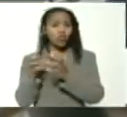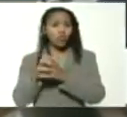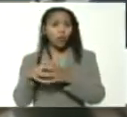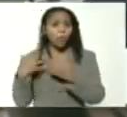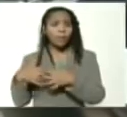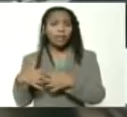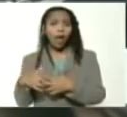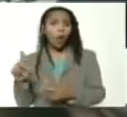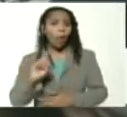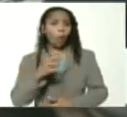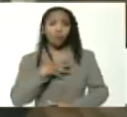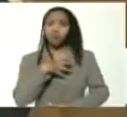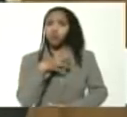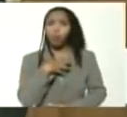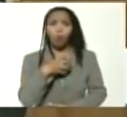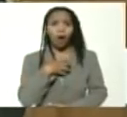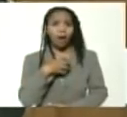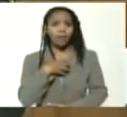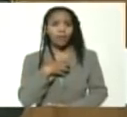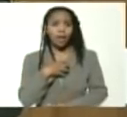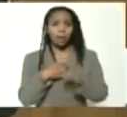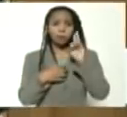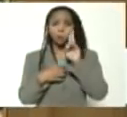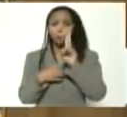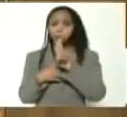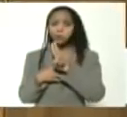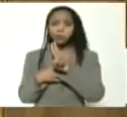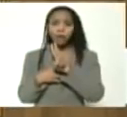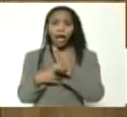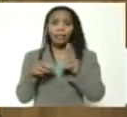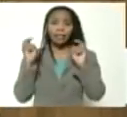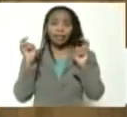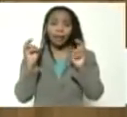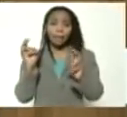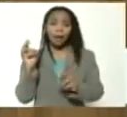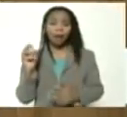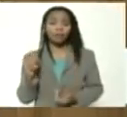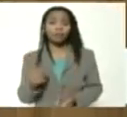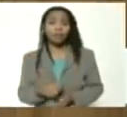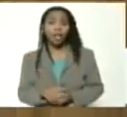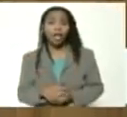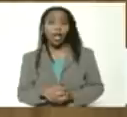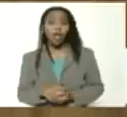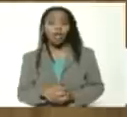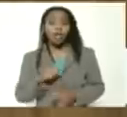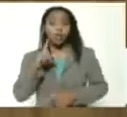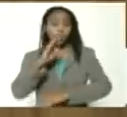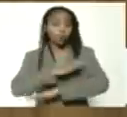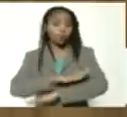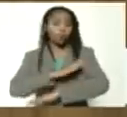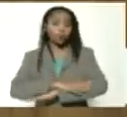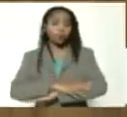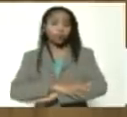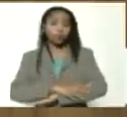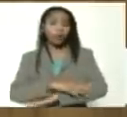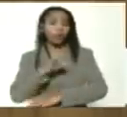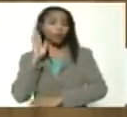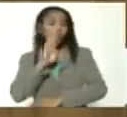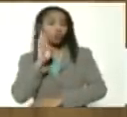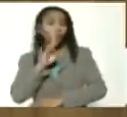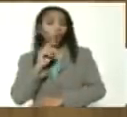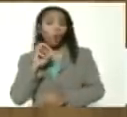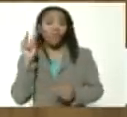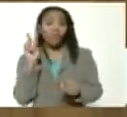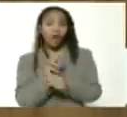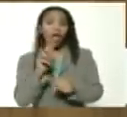no puede verse como titular de una acción delictiva como lo es violar